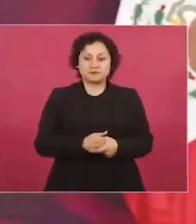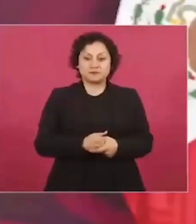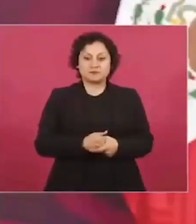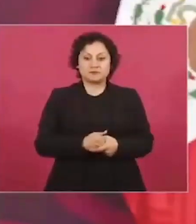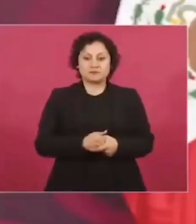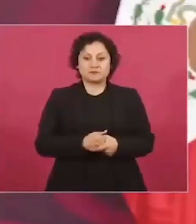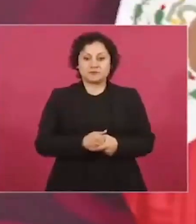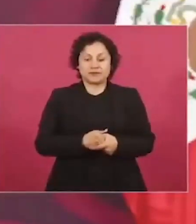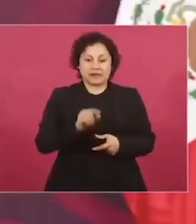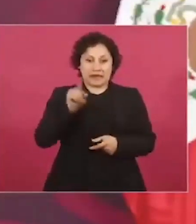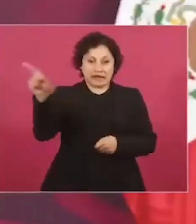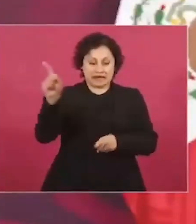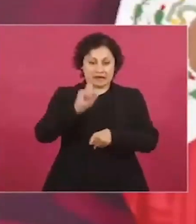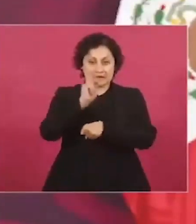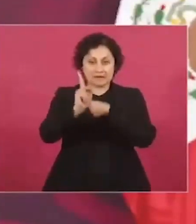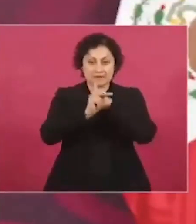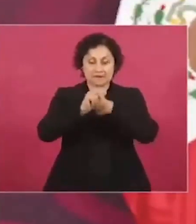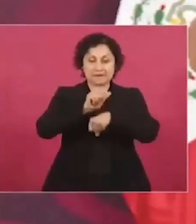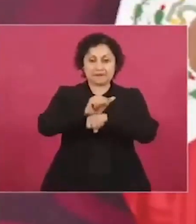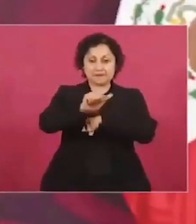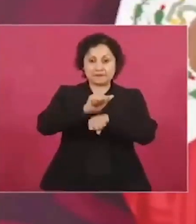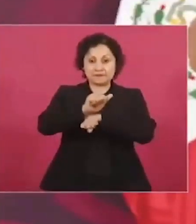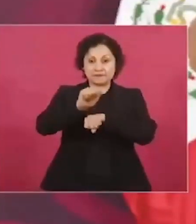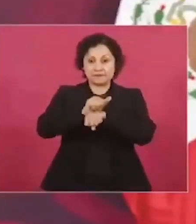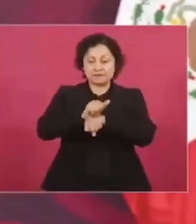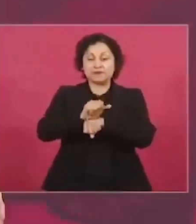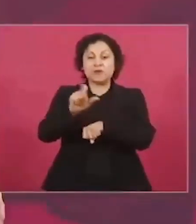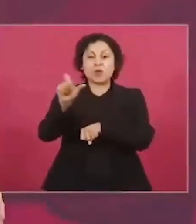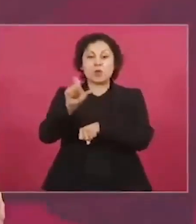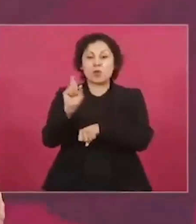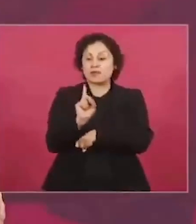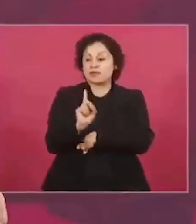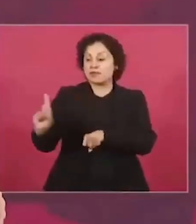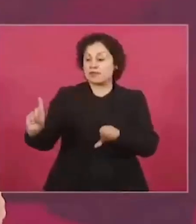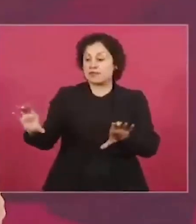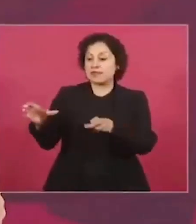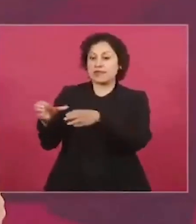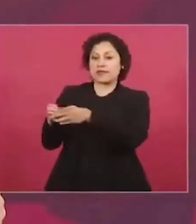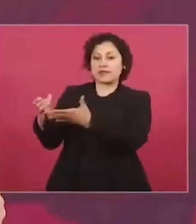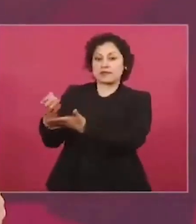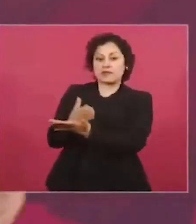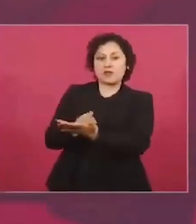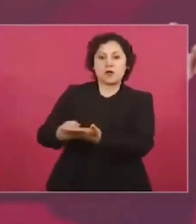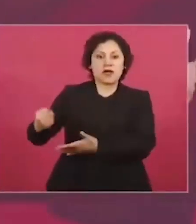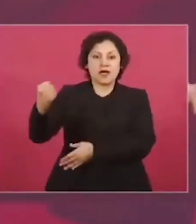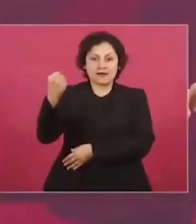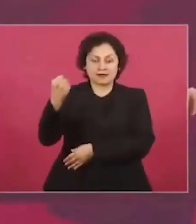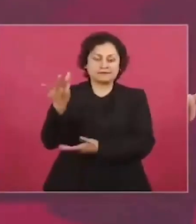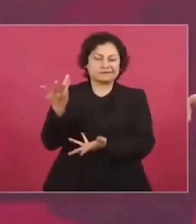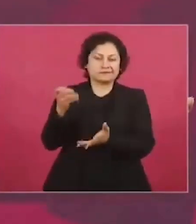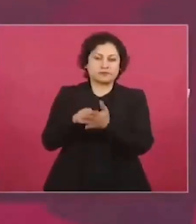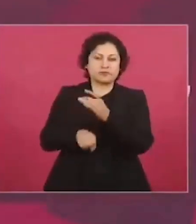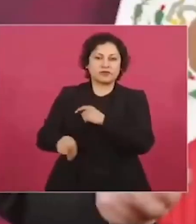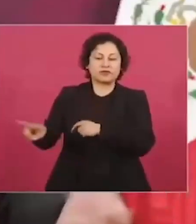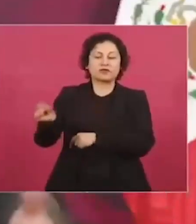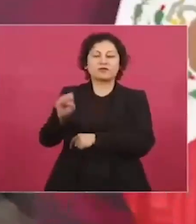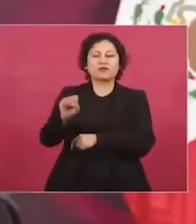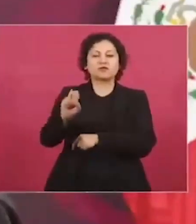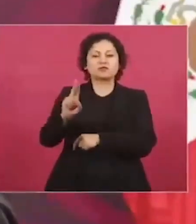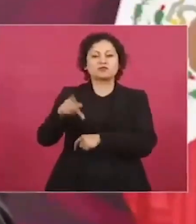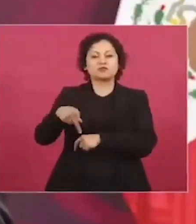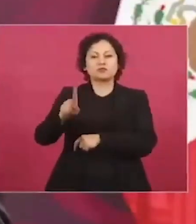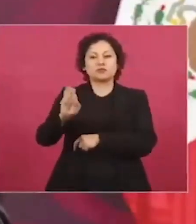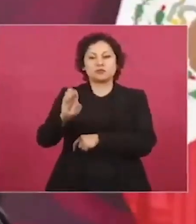un candidato a jueces en Sonora, en Sinaloa, en Michoacán, en Chihuahua o en Guanajuato,